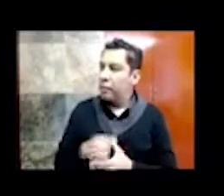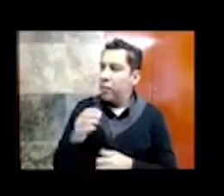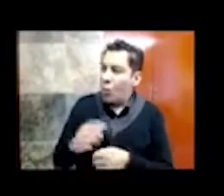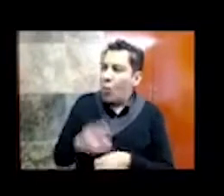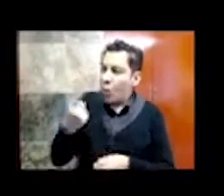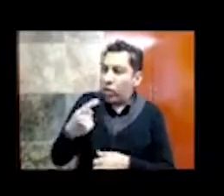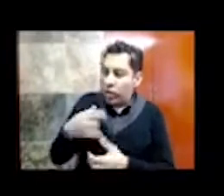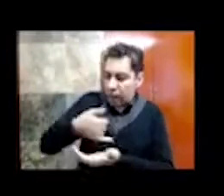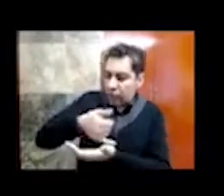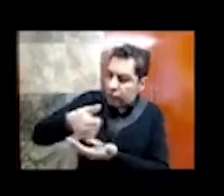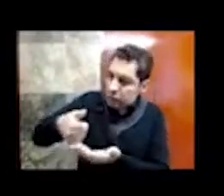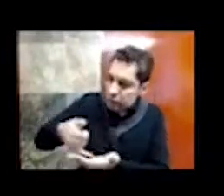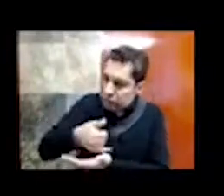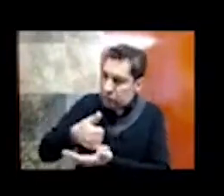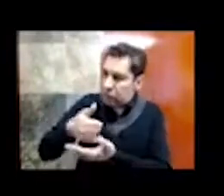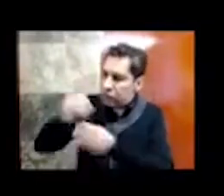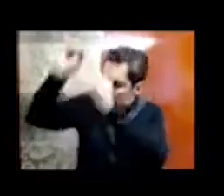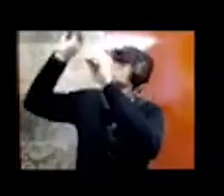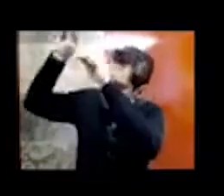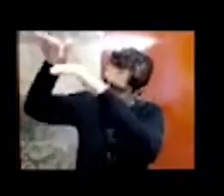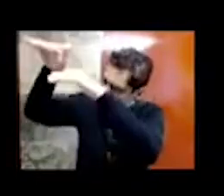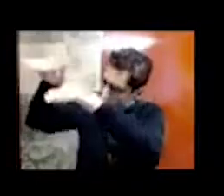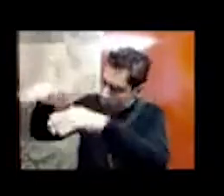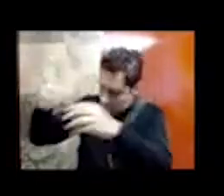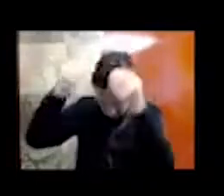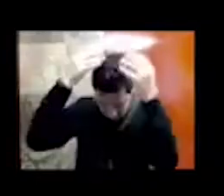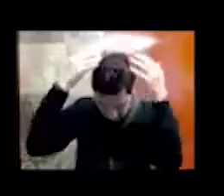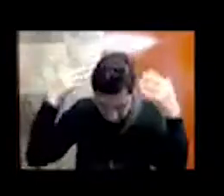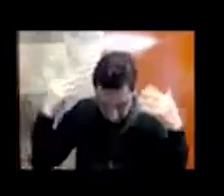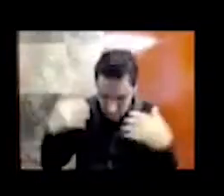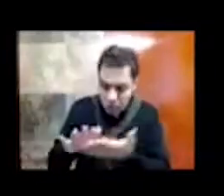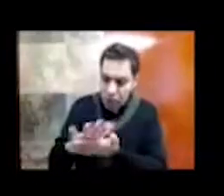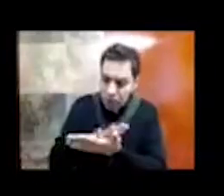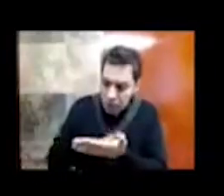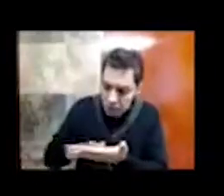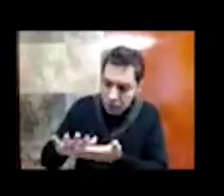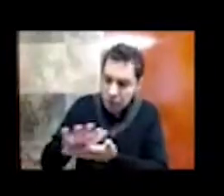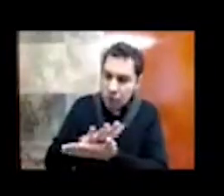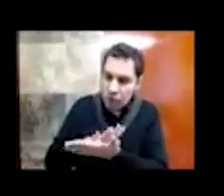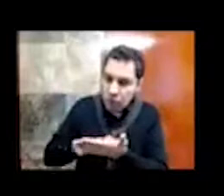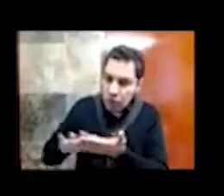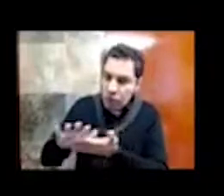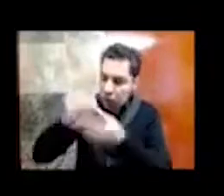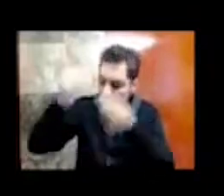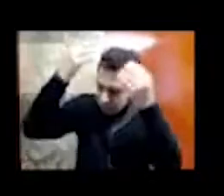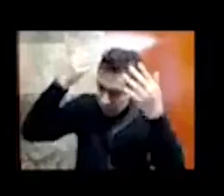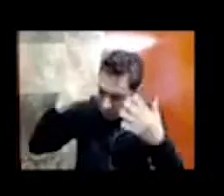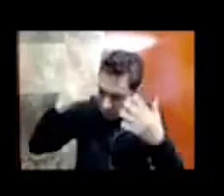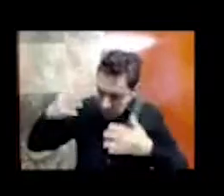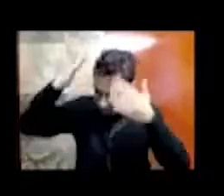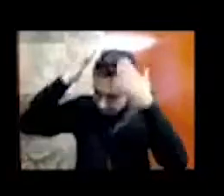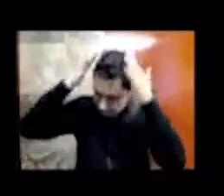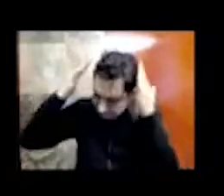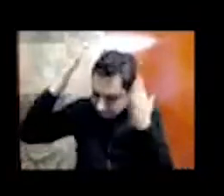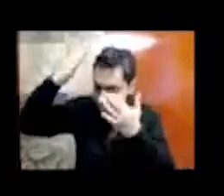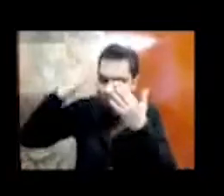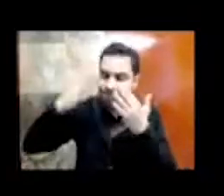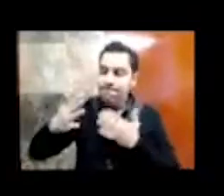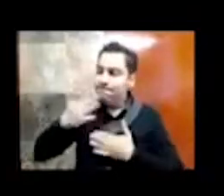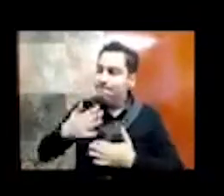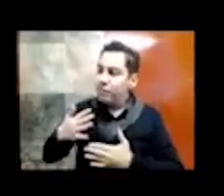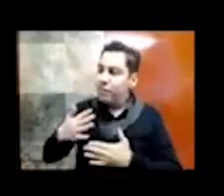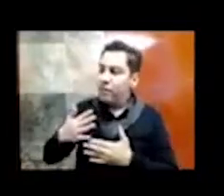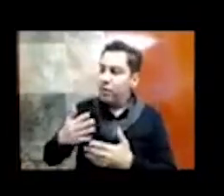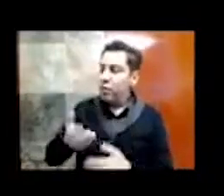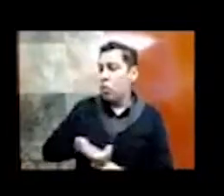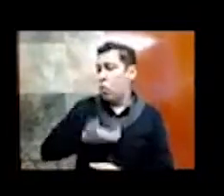ungüento es con el que frotamos a los que se van a morir, ¿no? Y entonces